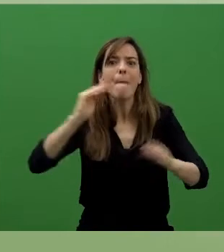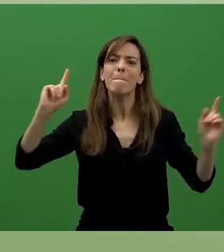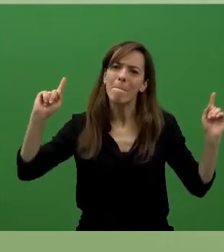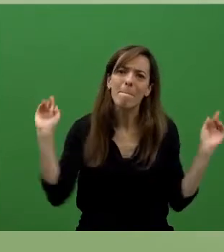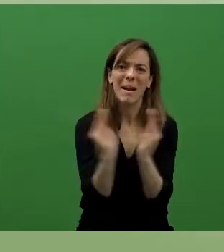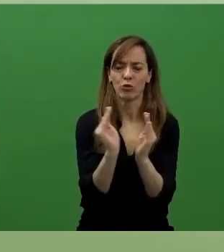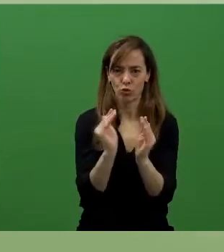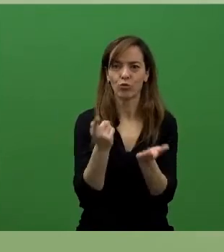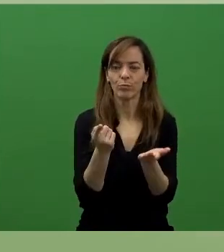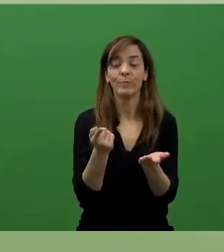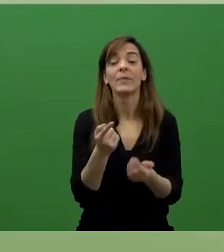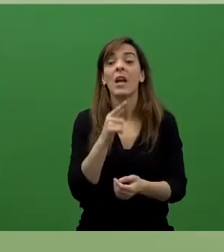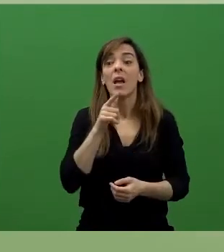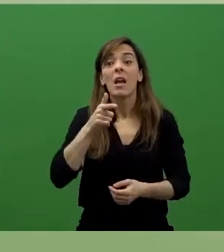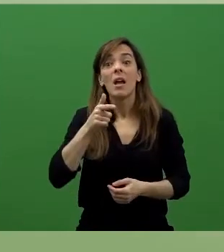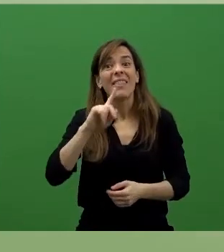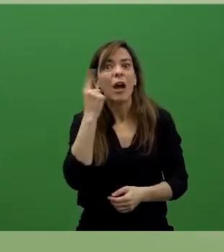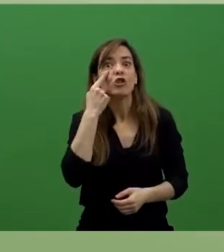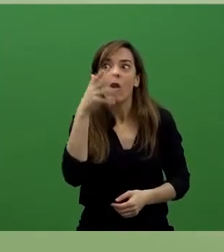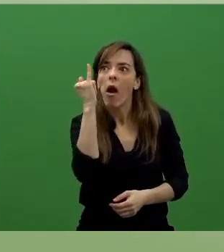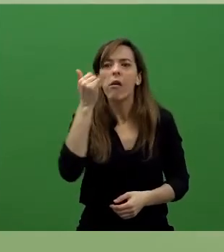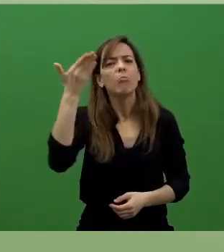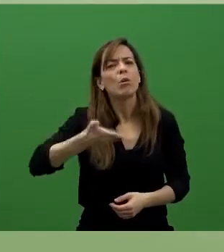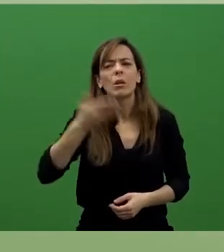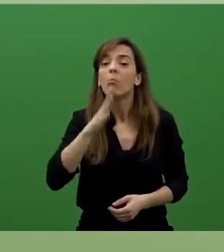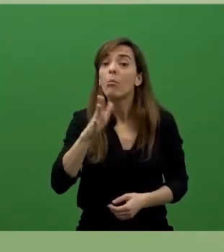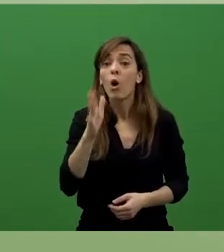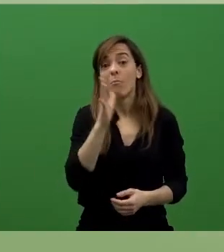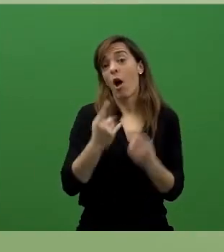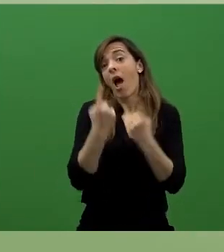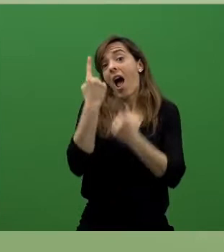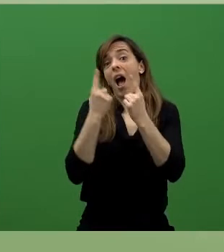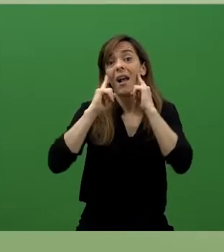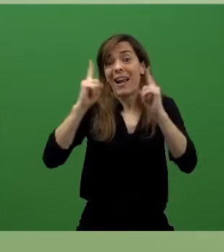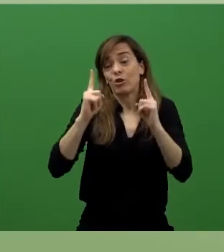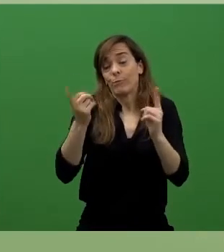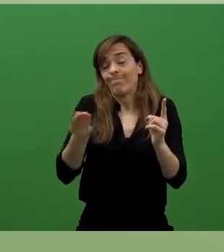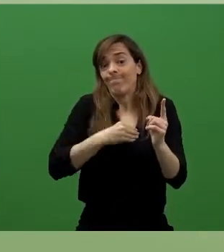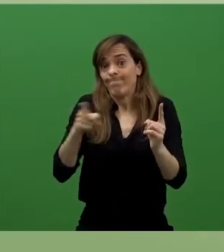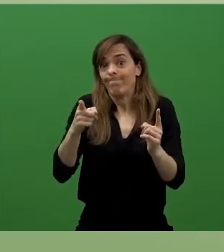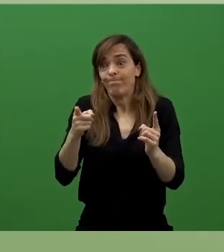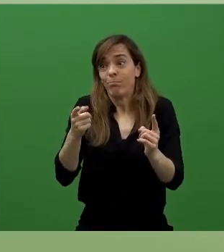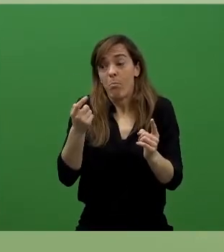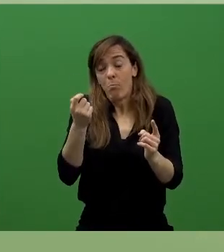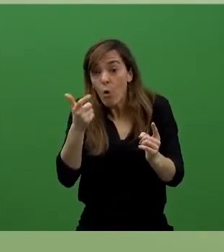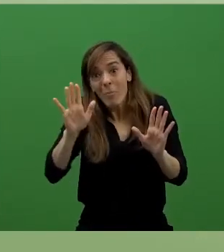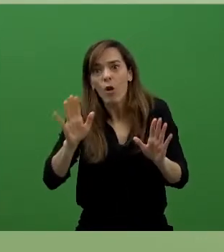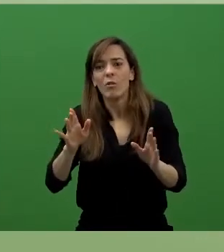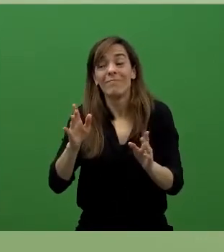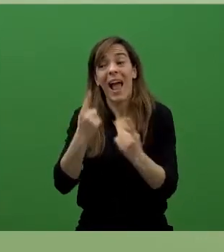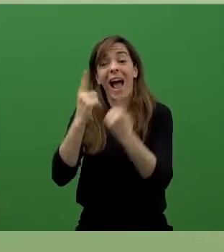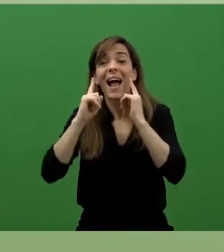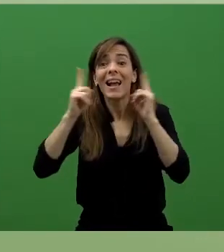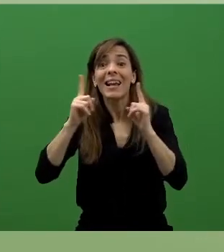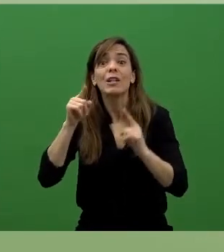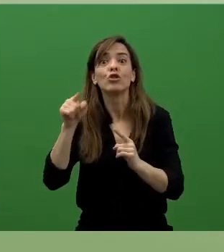mucho menor. ¿Por qué es importante tener un diagnóstico? Bueno, porque en algunos casos, desgraciadamente de momento pocos, hay algunas